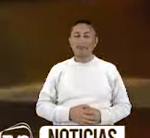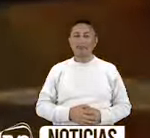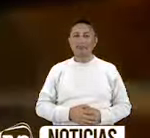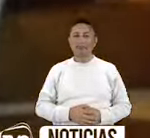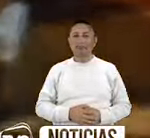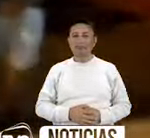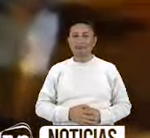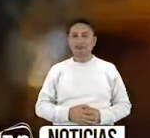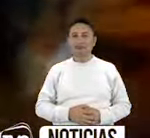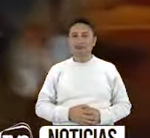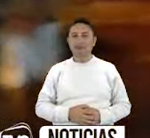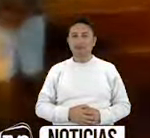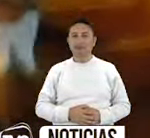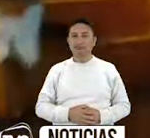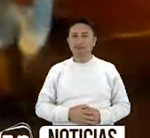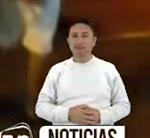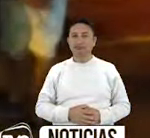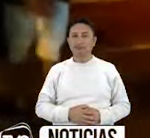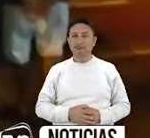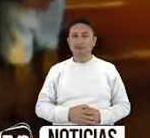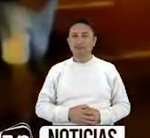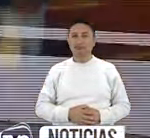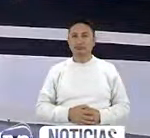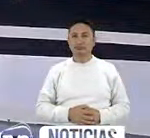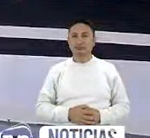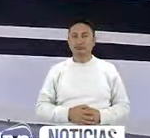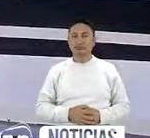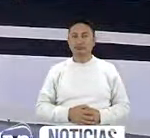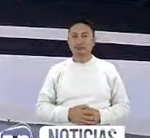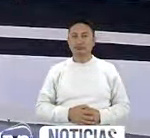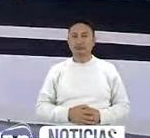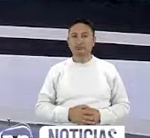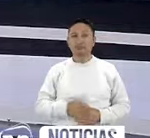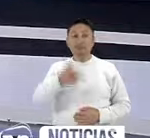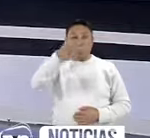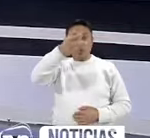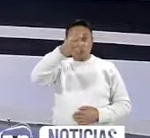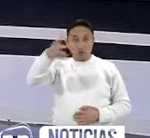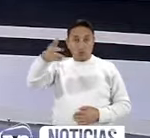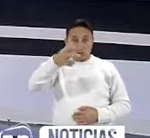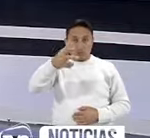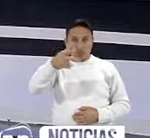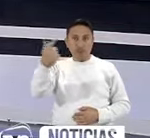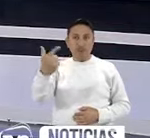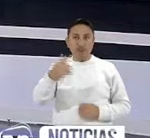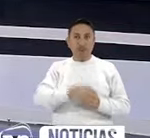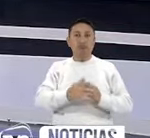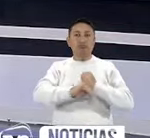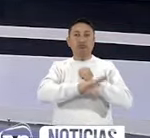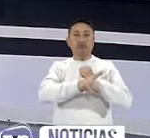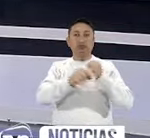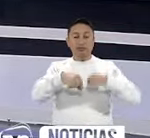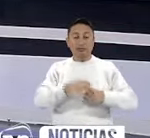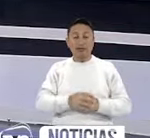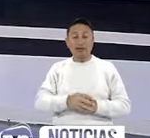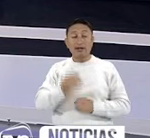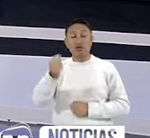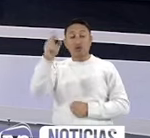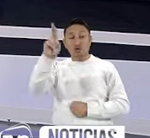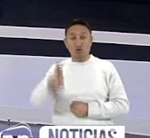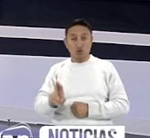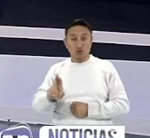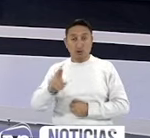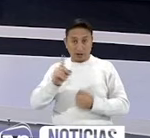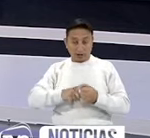Informó Iván Casamen. Cámaras de seguridad registraron varios robos en la Magdalena. Los delincuentes aprovechan